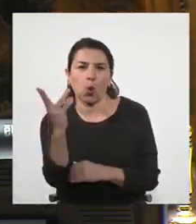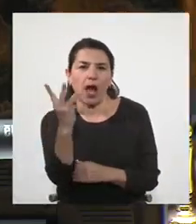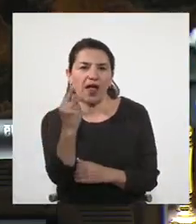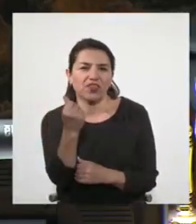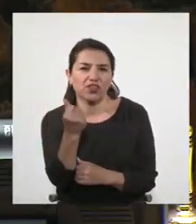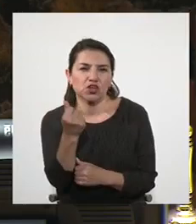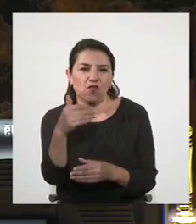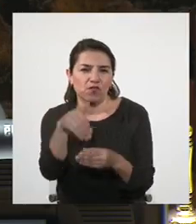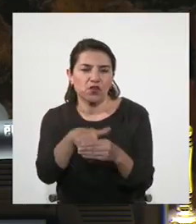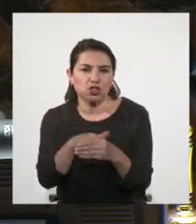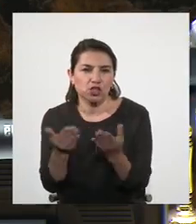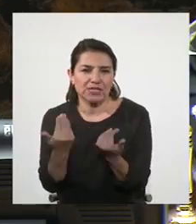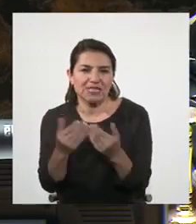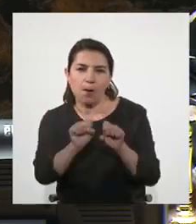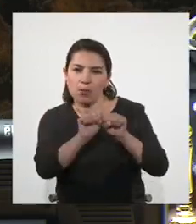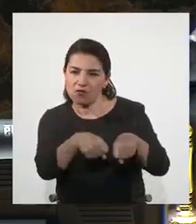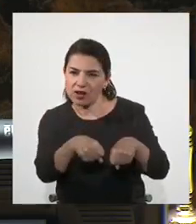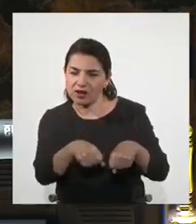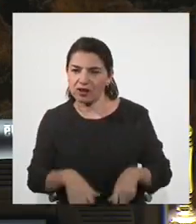Entendido.